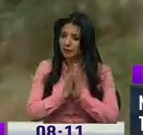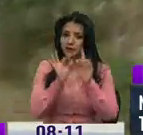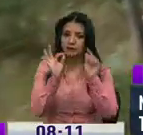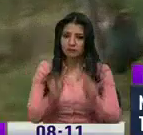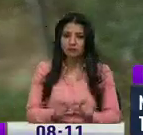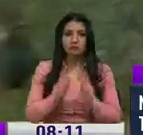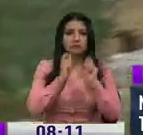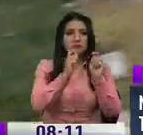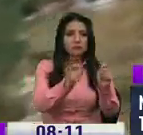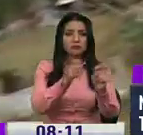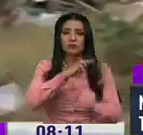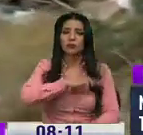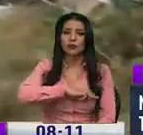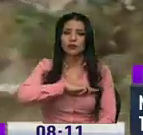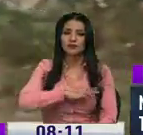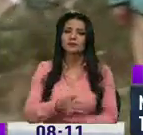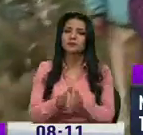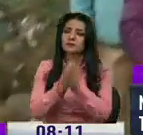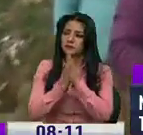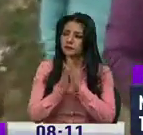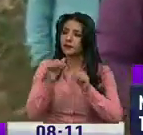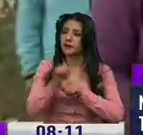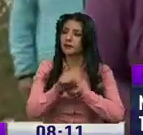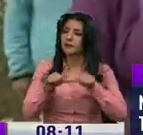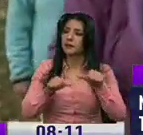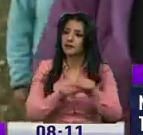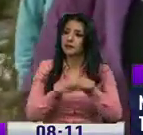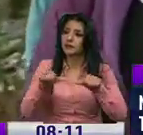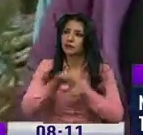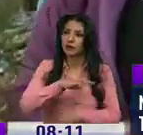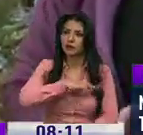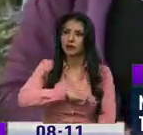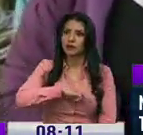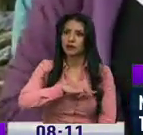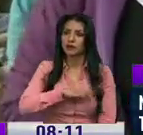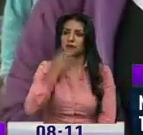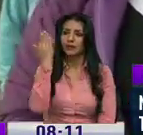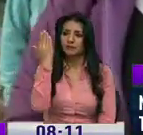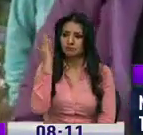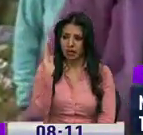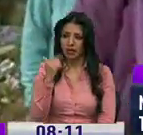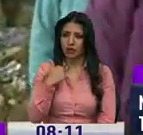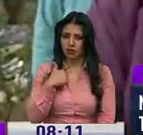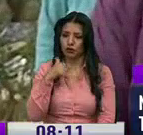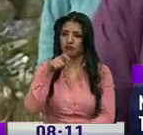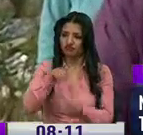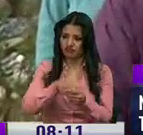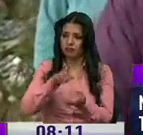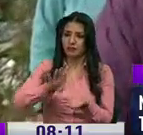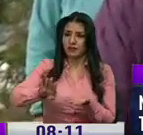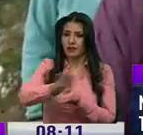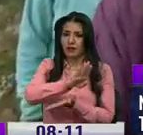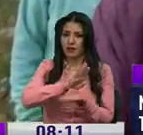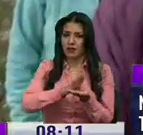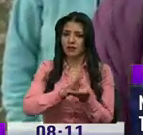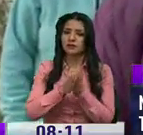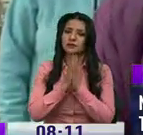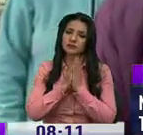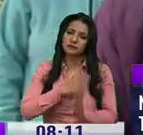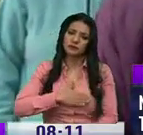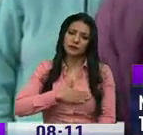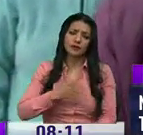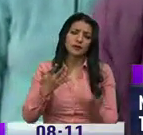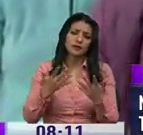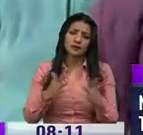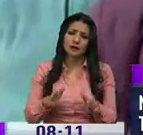al municipio y pedimos a la Administración Zonal Eugenio Espejo, a la cual pertenece este sitio, por favor poner